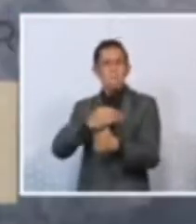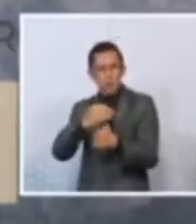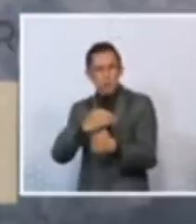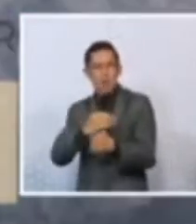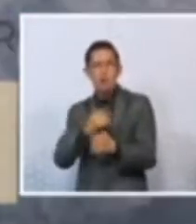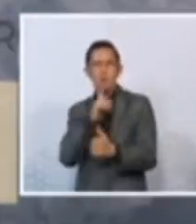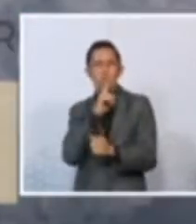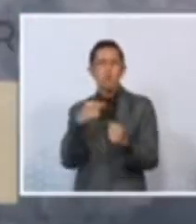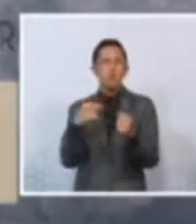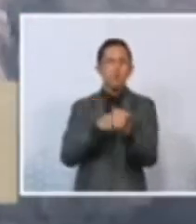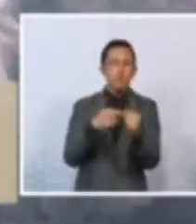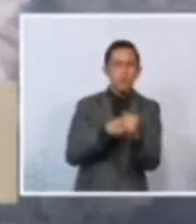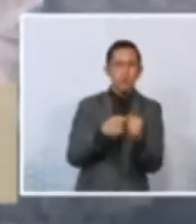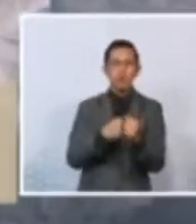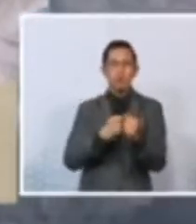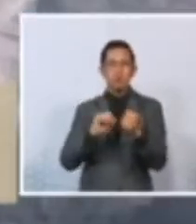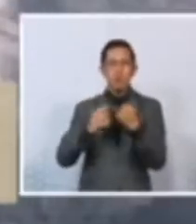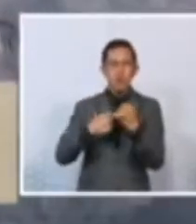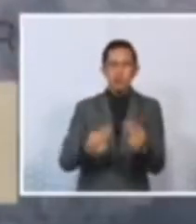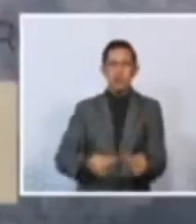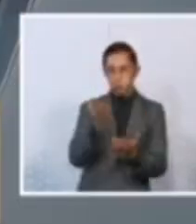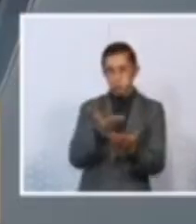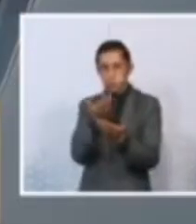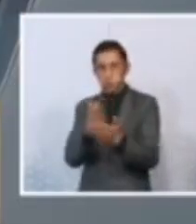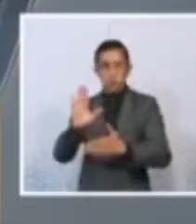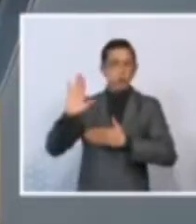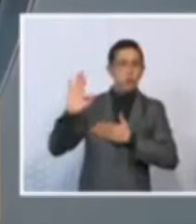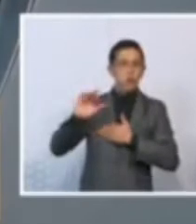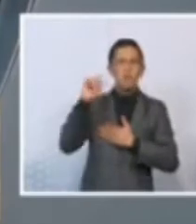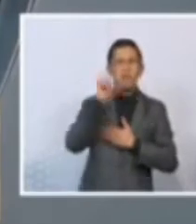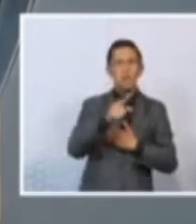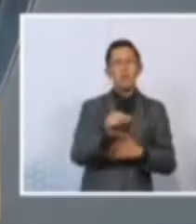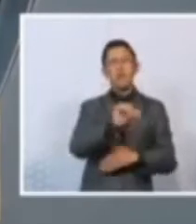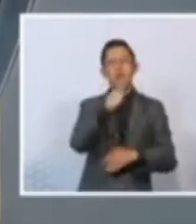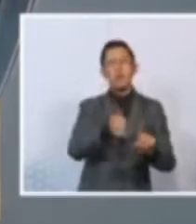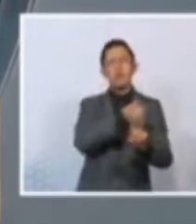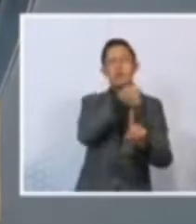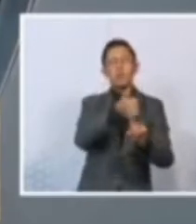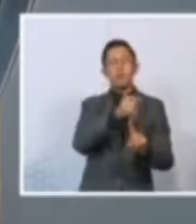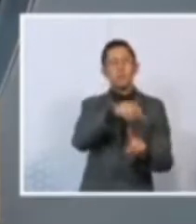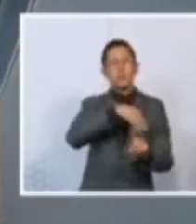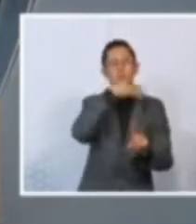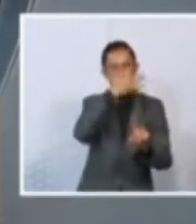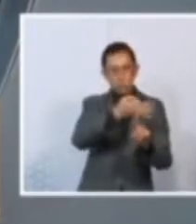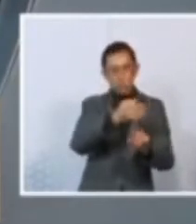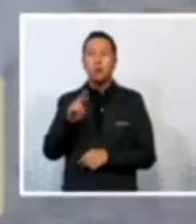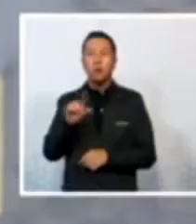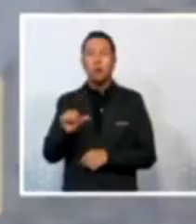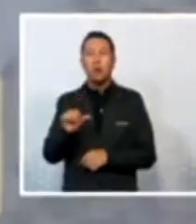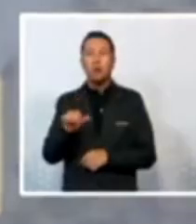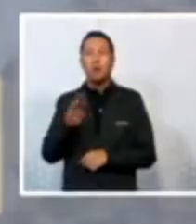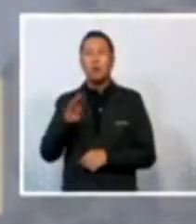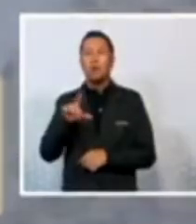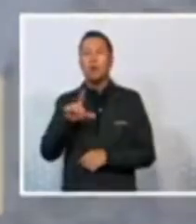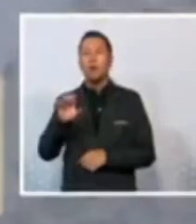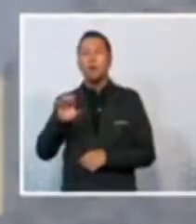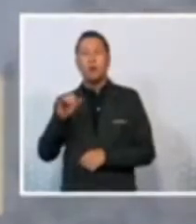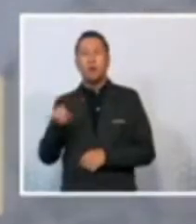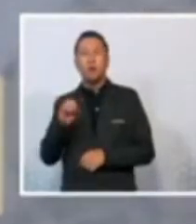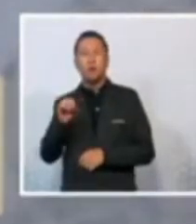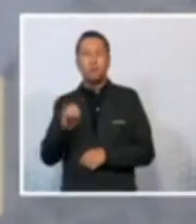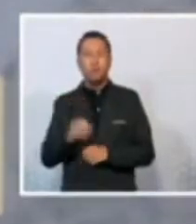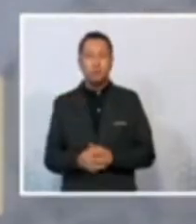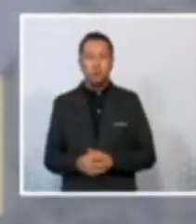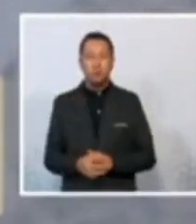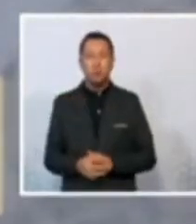antes y prácticamente no hay exposición de ideas y un debate a la altura el diputado local pidió que el nivel de la política se eleve